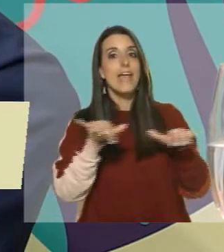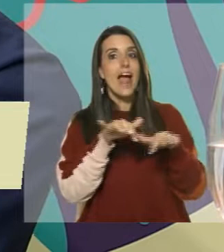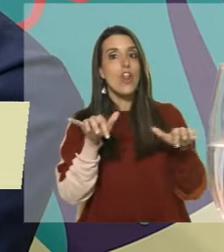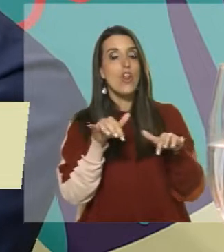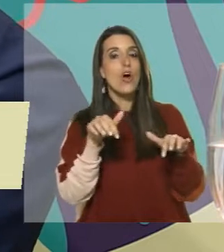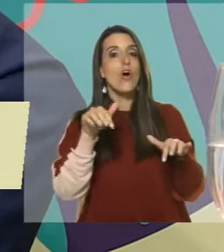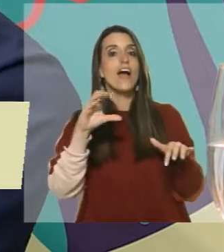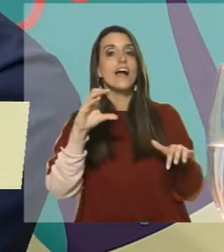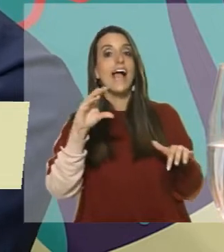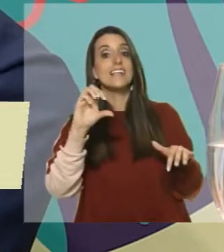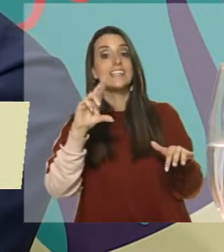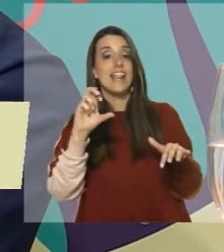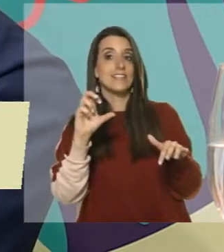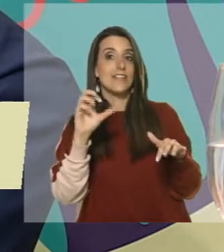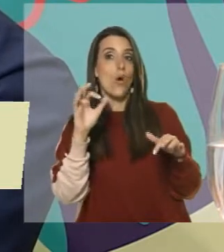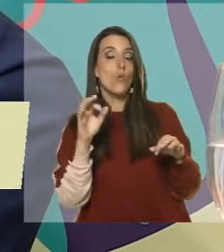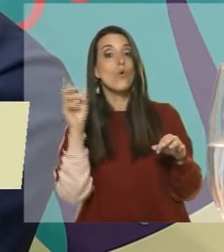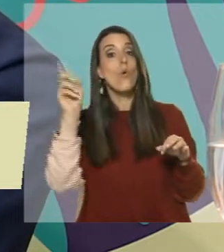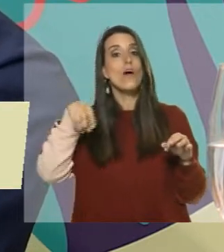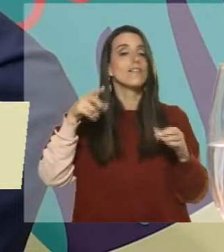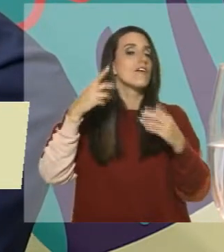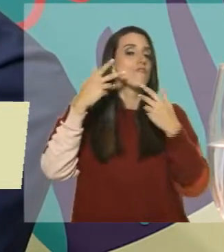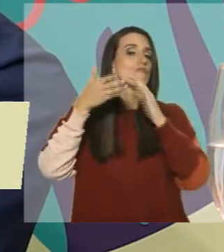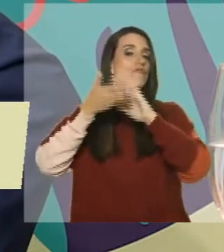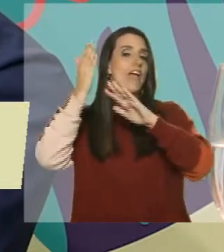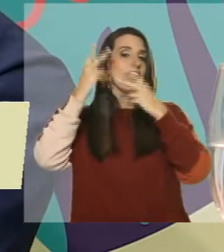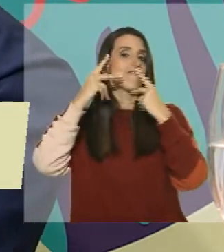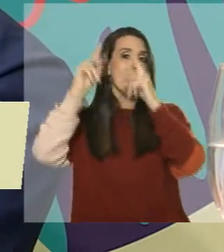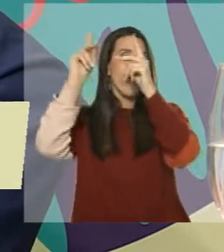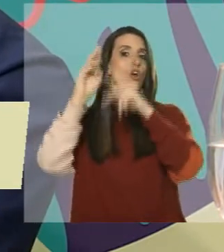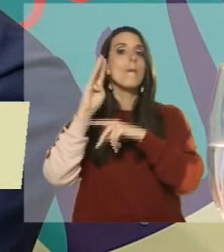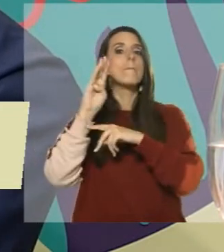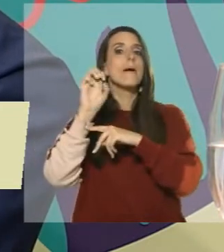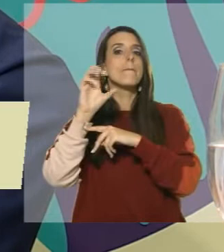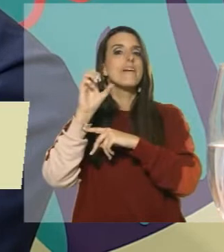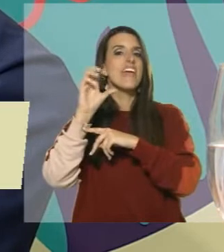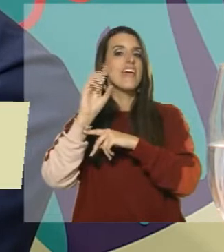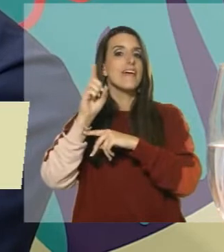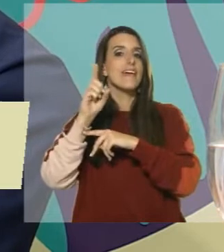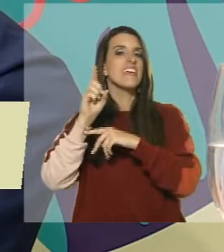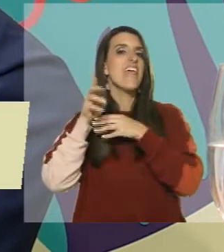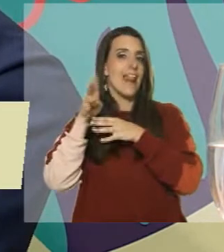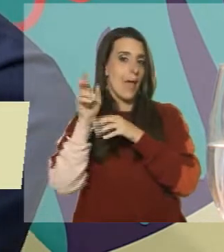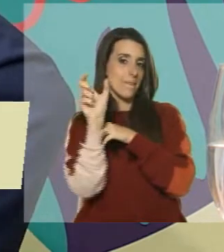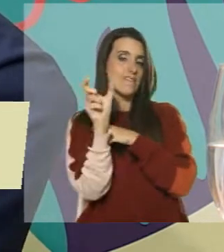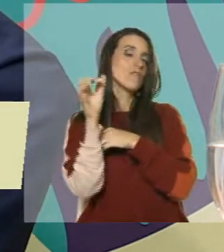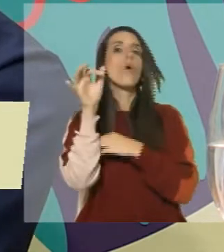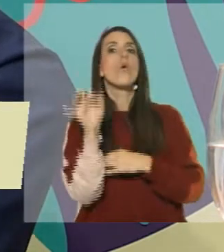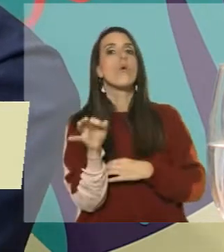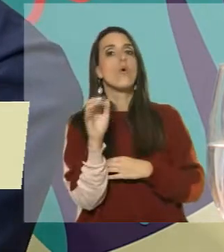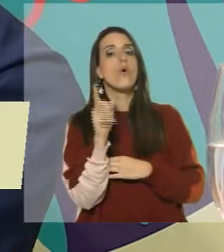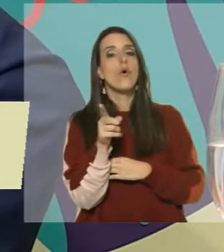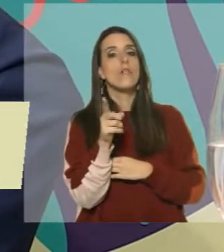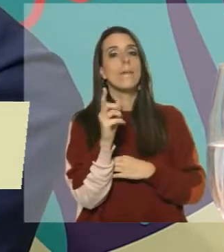Cáceres en guitarra, que dicho sea de paso, está volviendo de una gira con Pepe Guerra en Argentina. Además va a estar el dúo